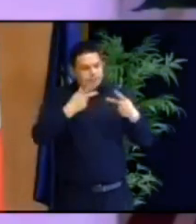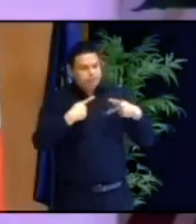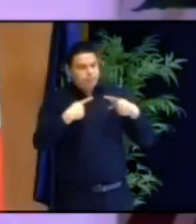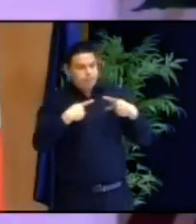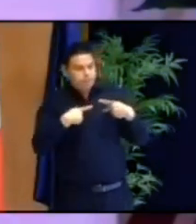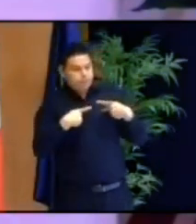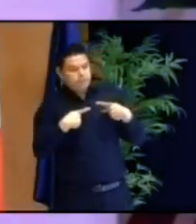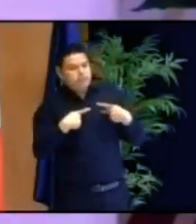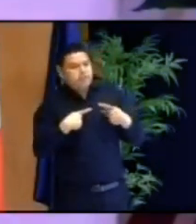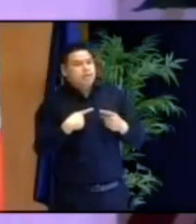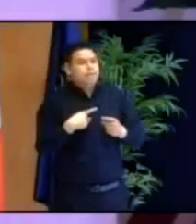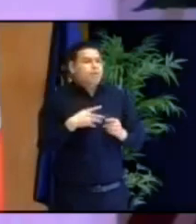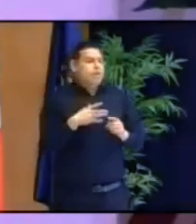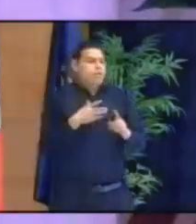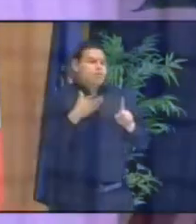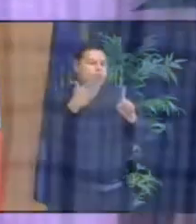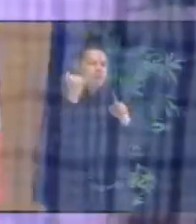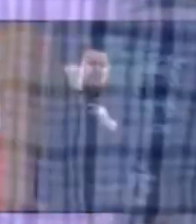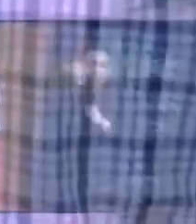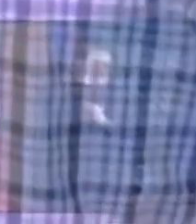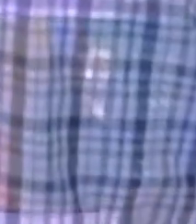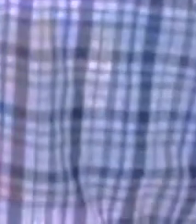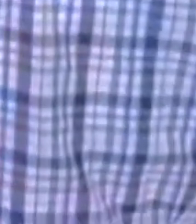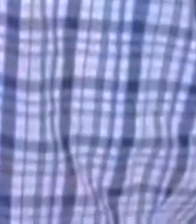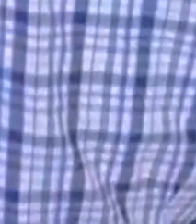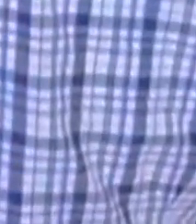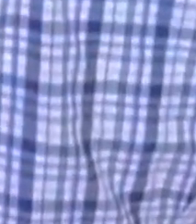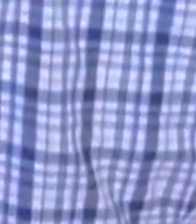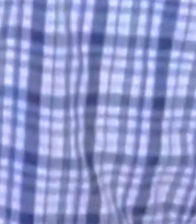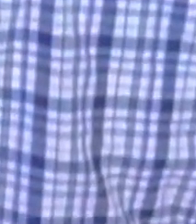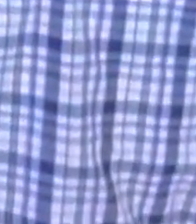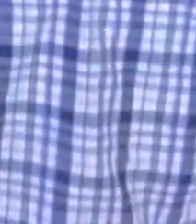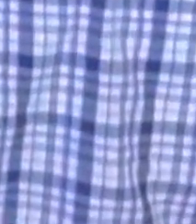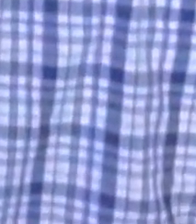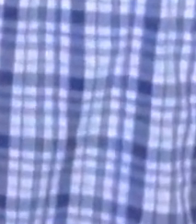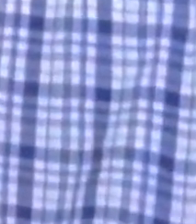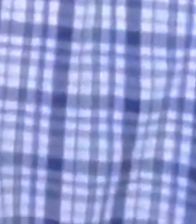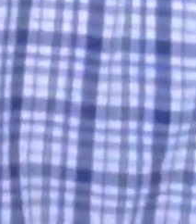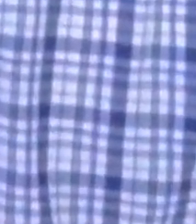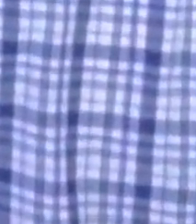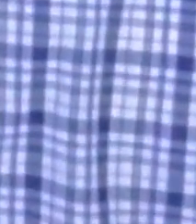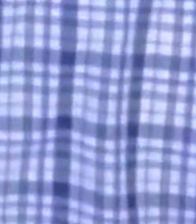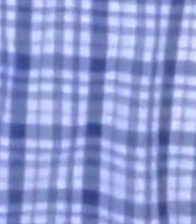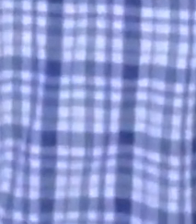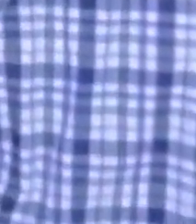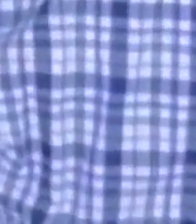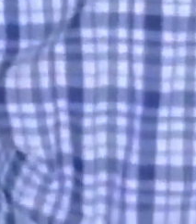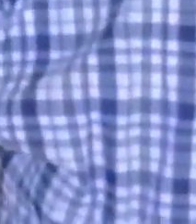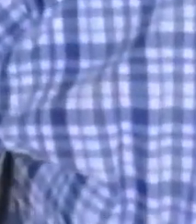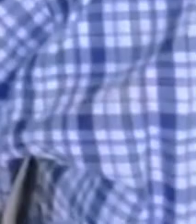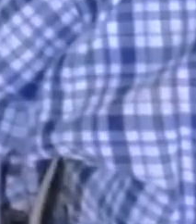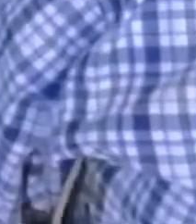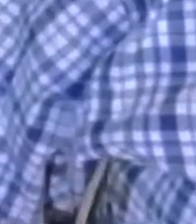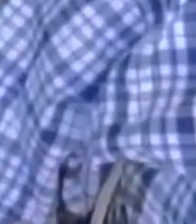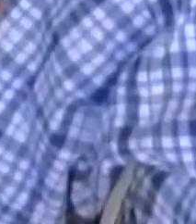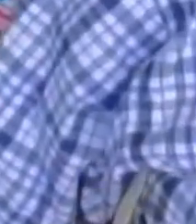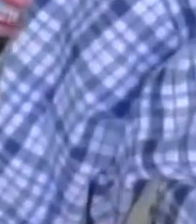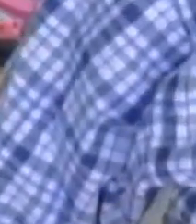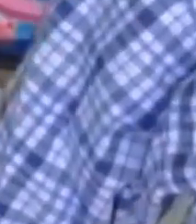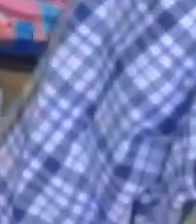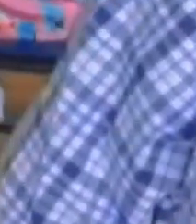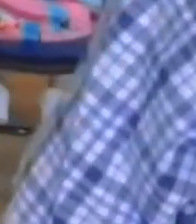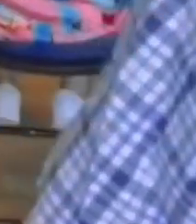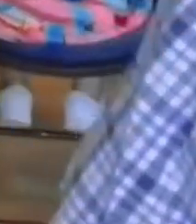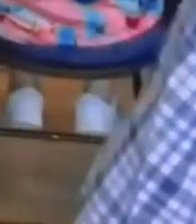además una visión en donde no te cierras a tu propio estado, sino que buscas la compensación histórica que no han